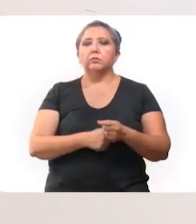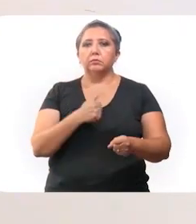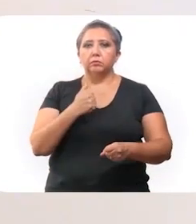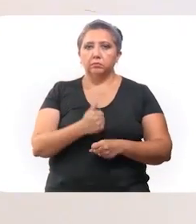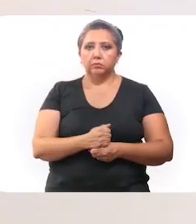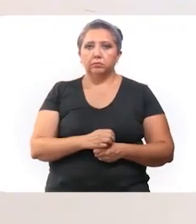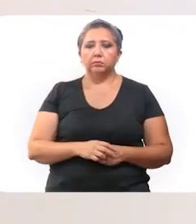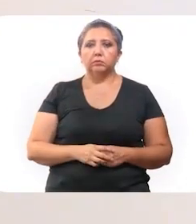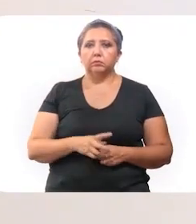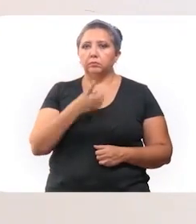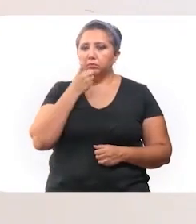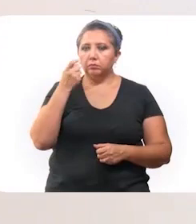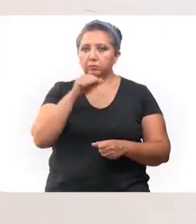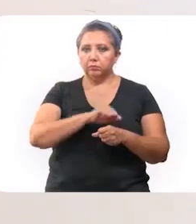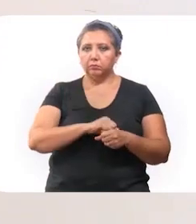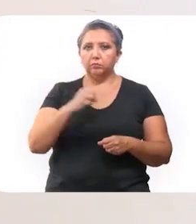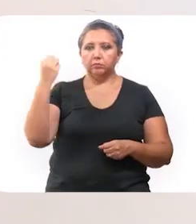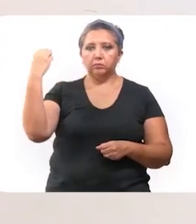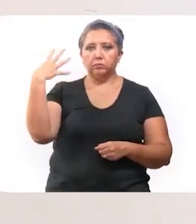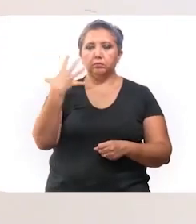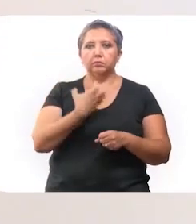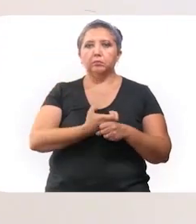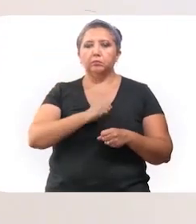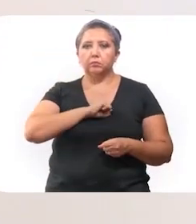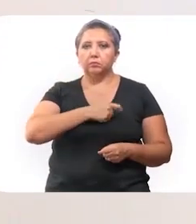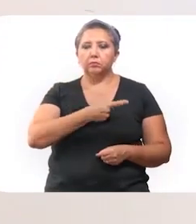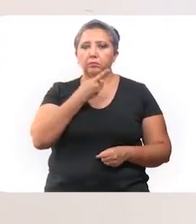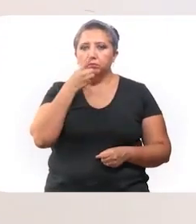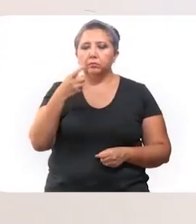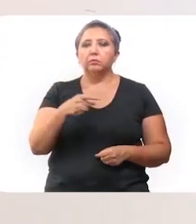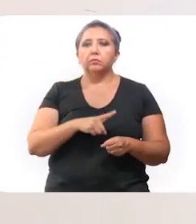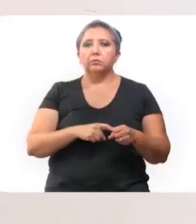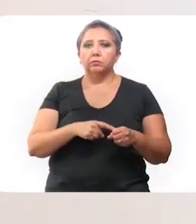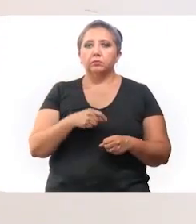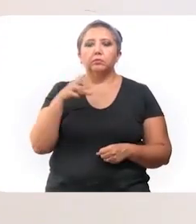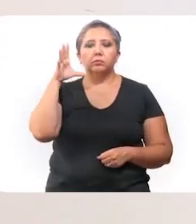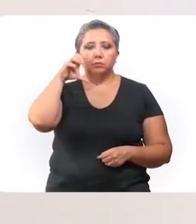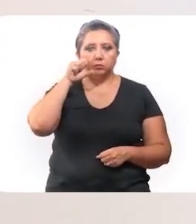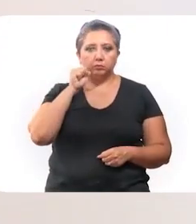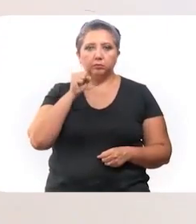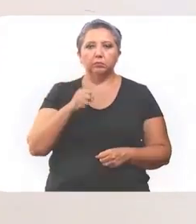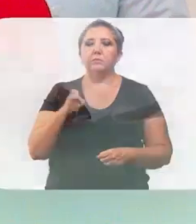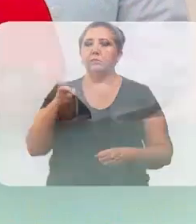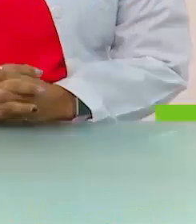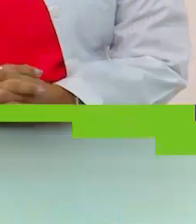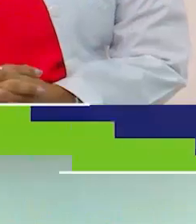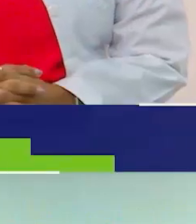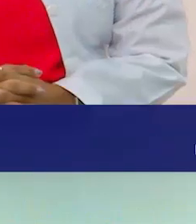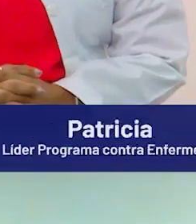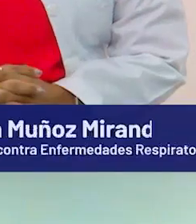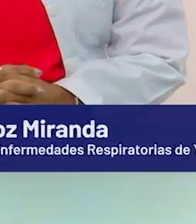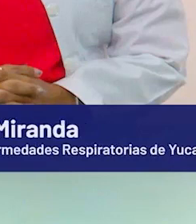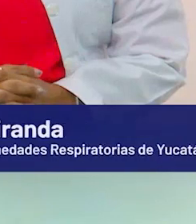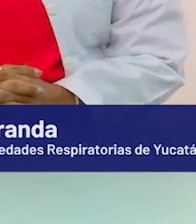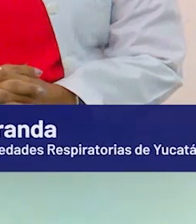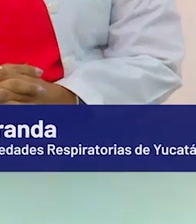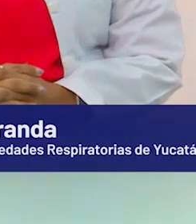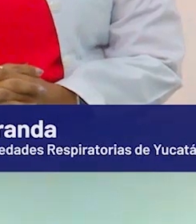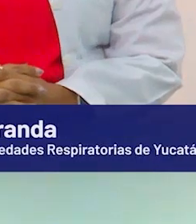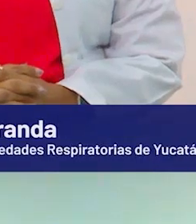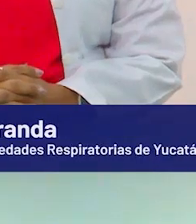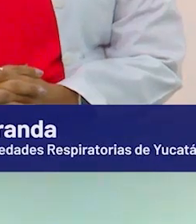años. Los indicadores semanales del Semáforo Estatal de Salud marcan color naranja. Ese es el informe del día de hoy, doctora.